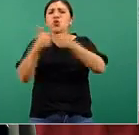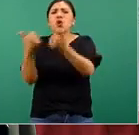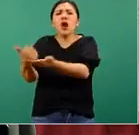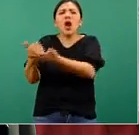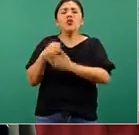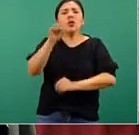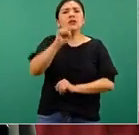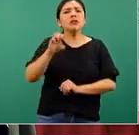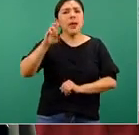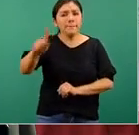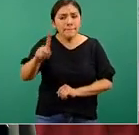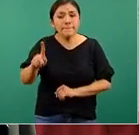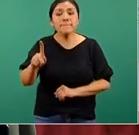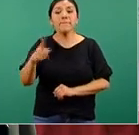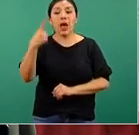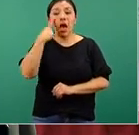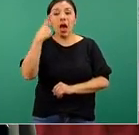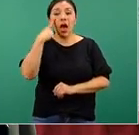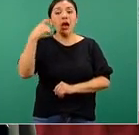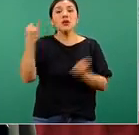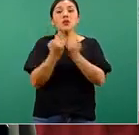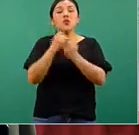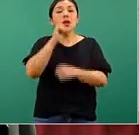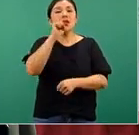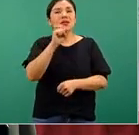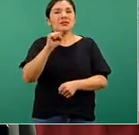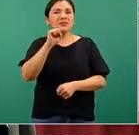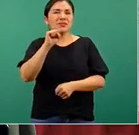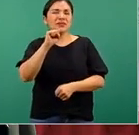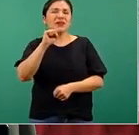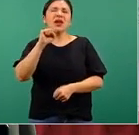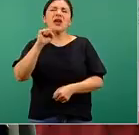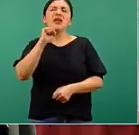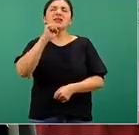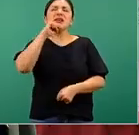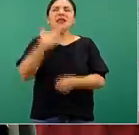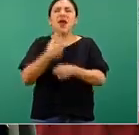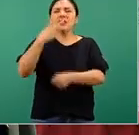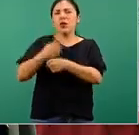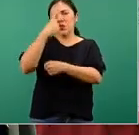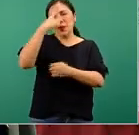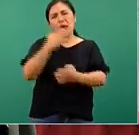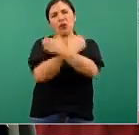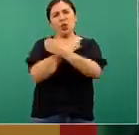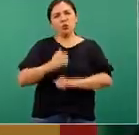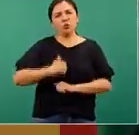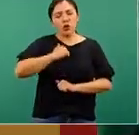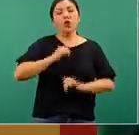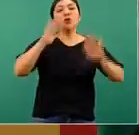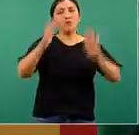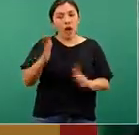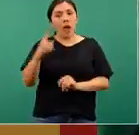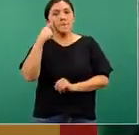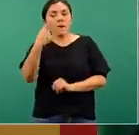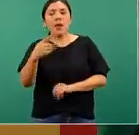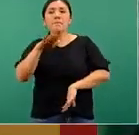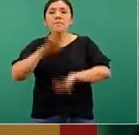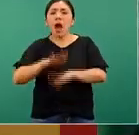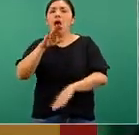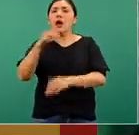Educación Pública y en particular de la Subsecretaría de Educación Superior. Hemos tenido acceso a una red de